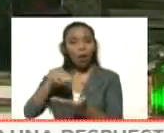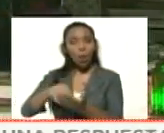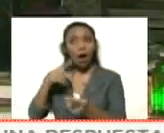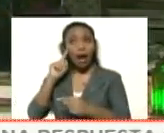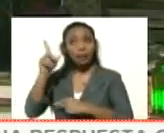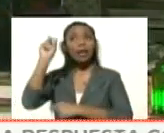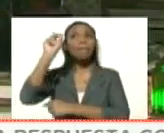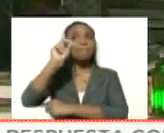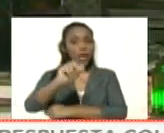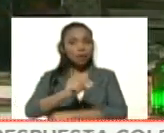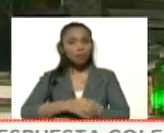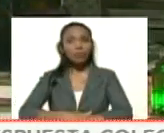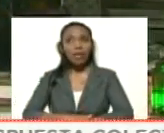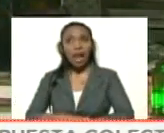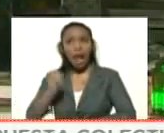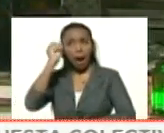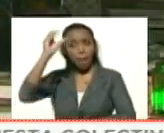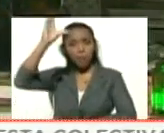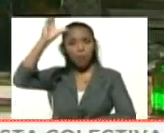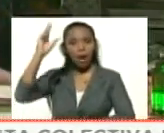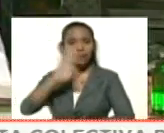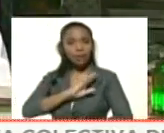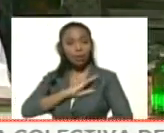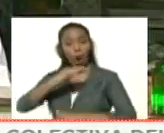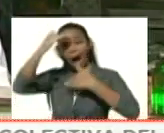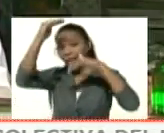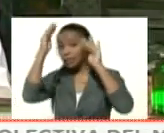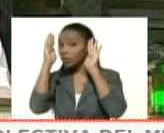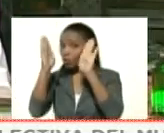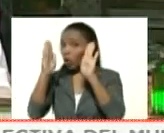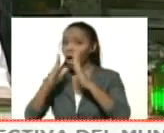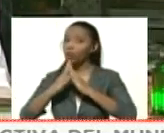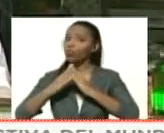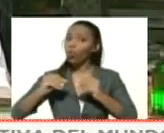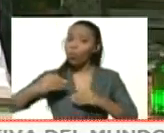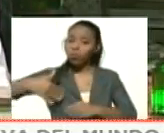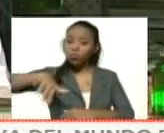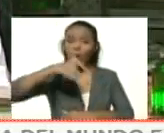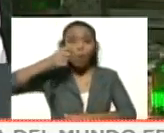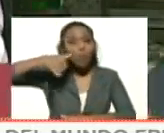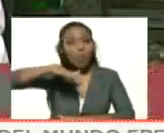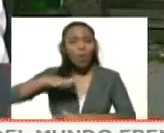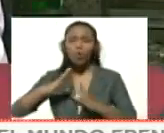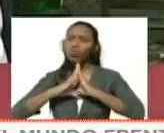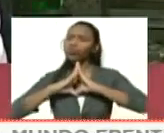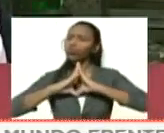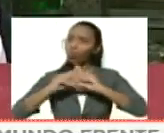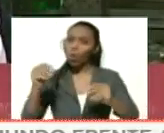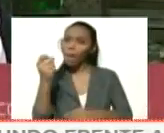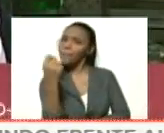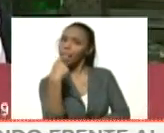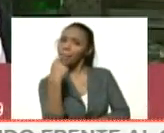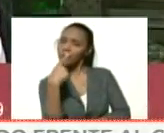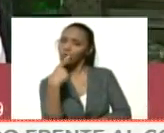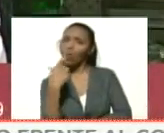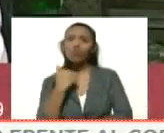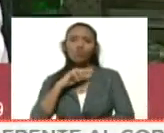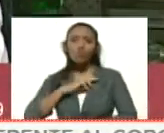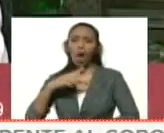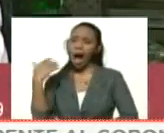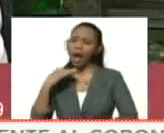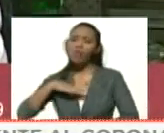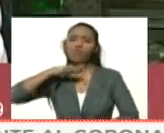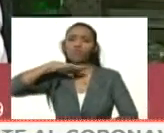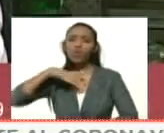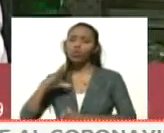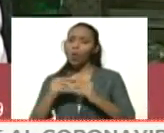También la capacidad que tenemos para atender a todo el pueblo con todos los medicamentos. Tenemos dosis de cloroquina